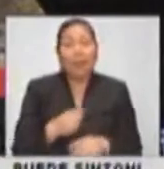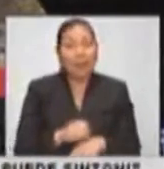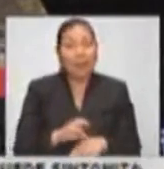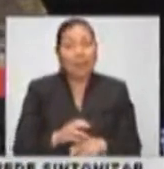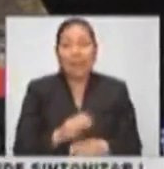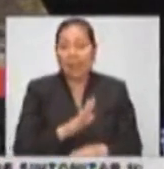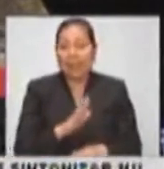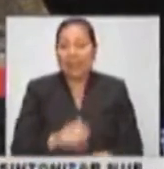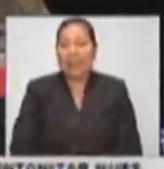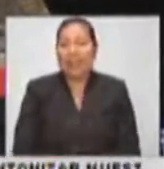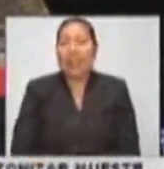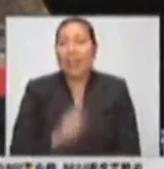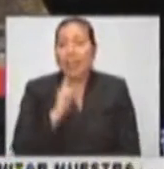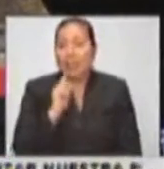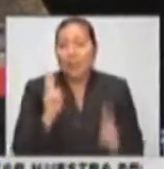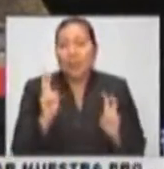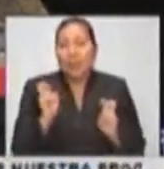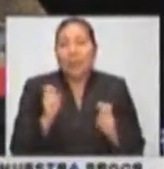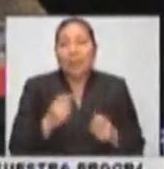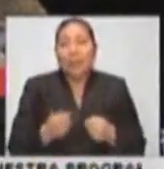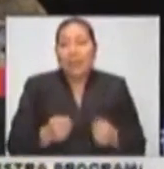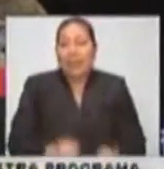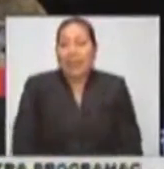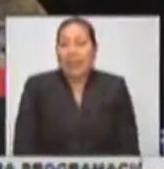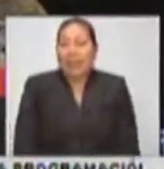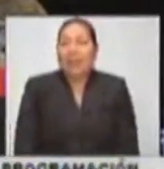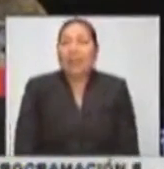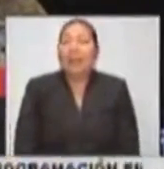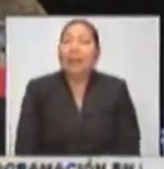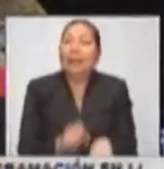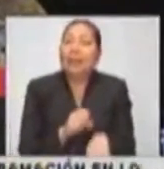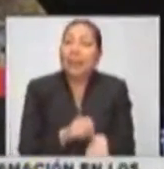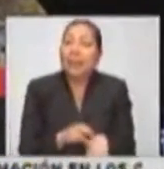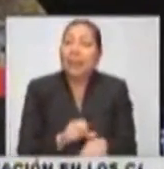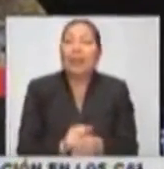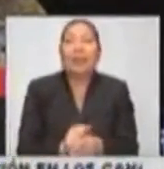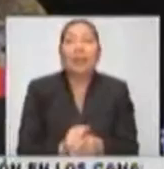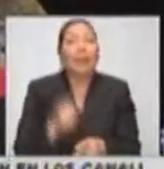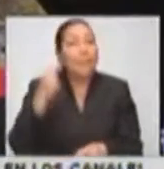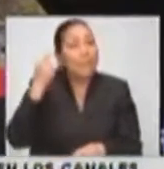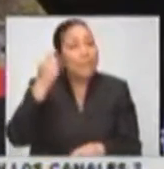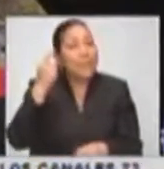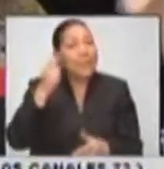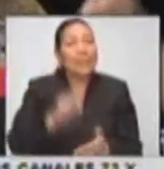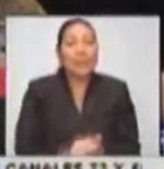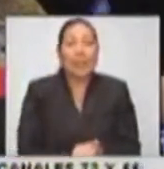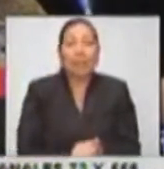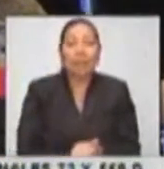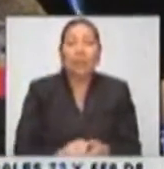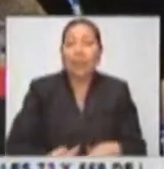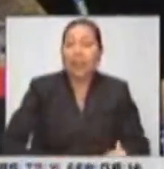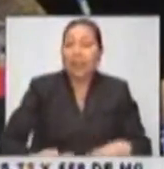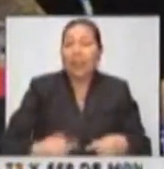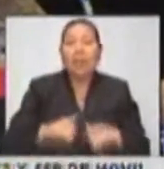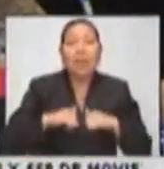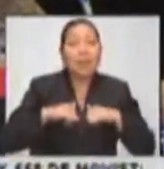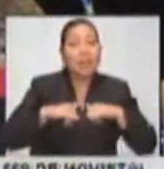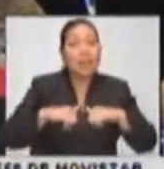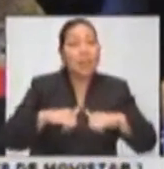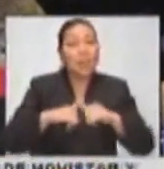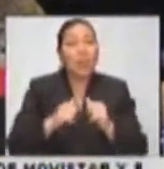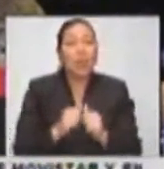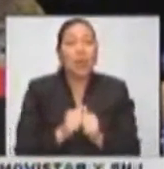capacidades debidas. Yo creo que ese es un tema de reforzamiento de capacidades, de pensamiento, de discusión de igual a igual, yo creo,